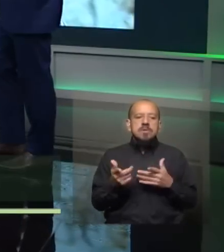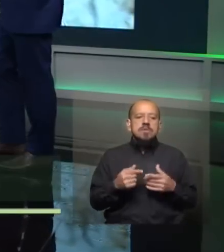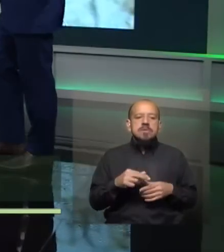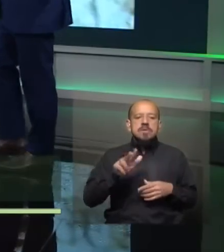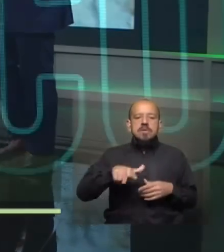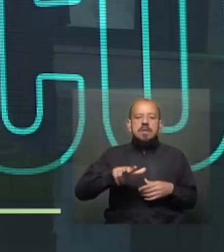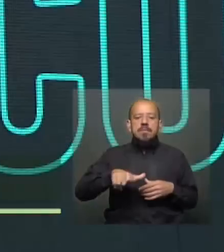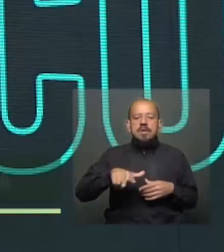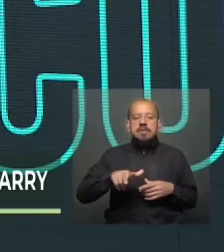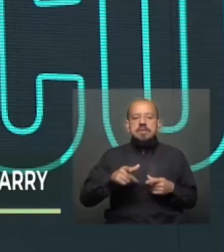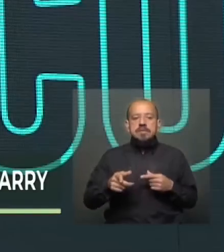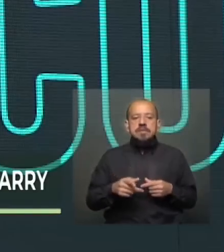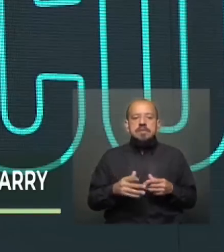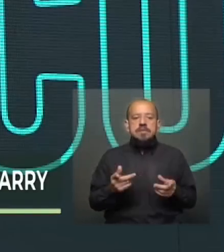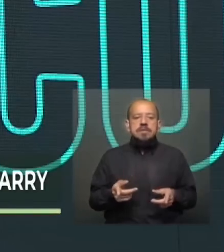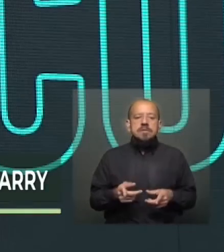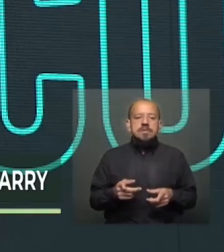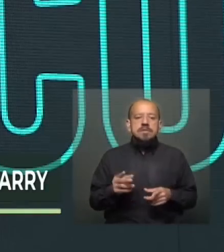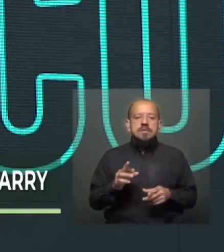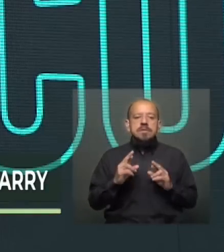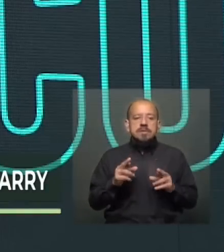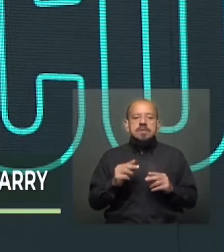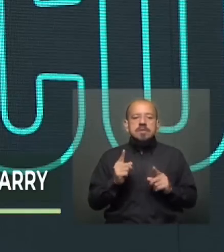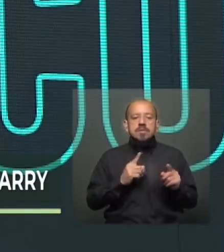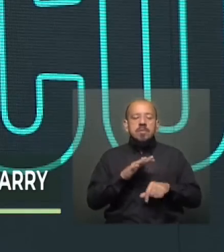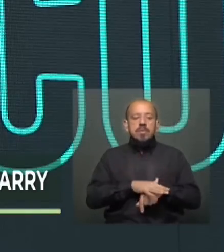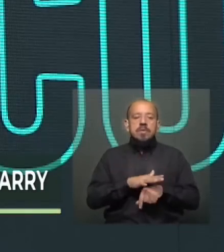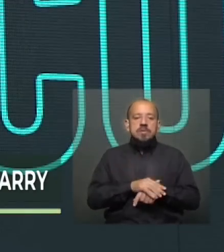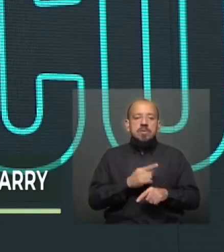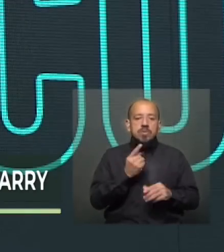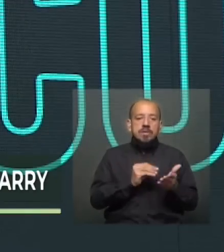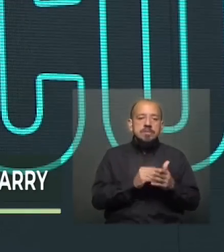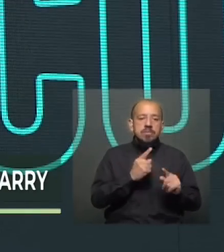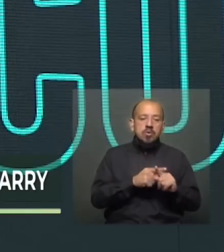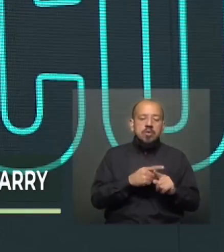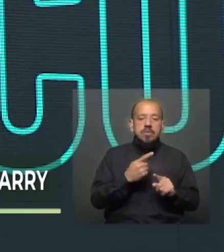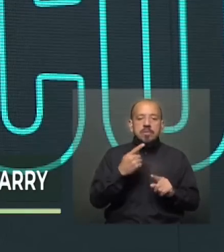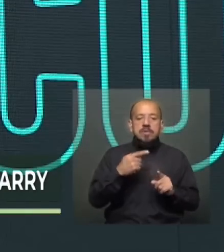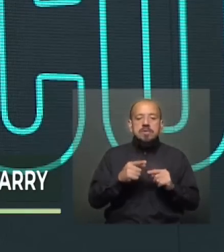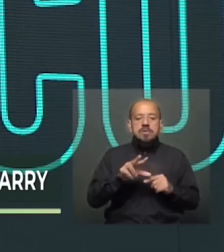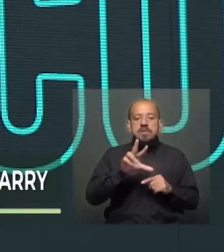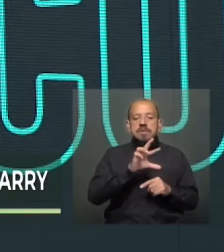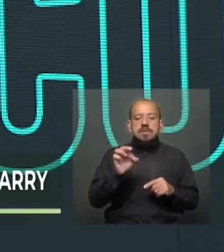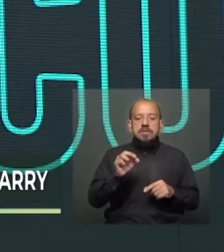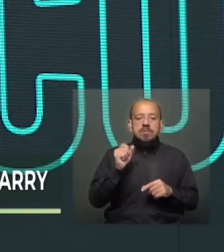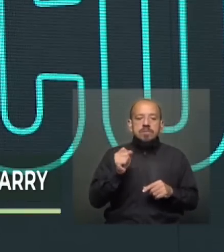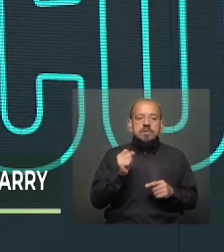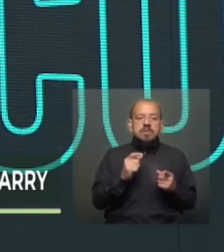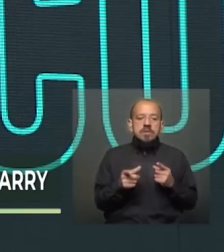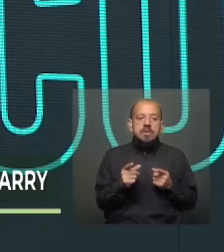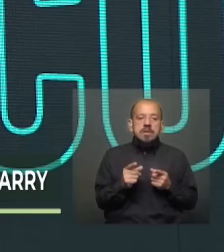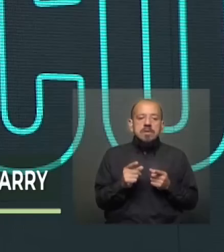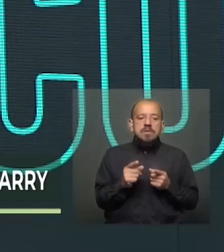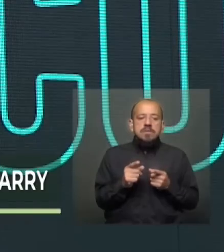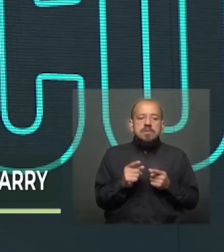trimestral Ojalá empiece a ser mensual en algún momento y que sale 300 pesos vamos a decirles que